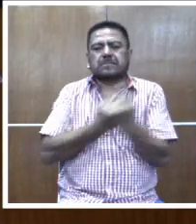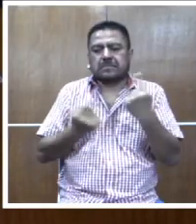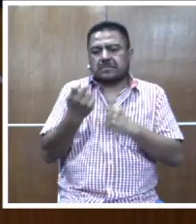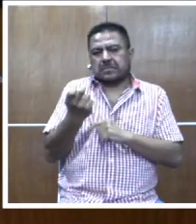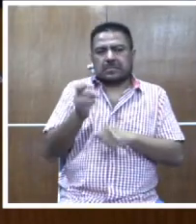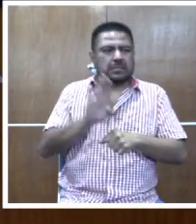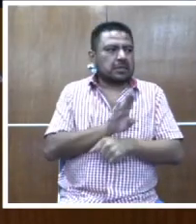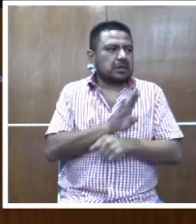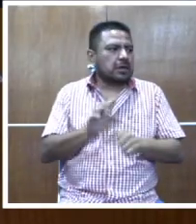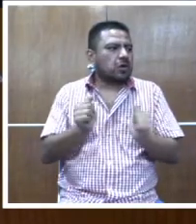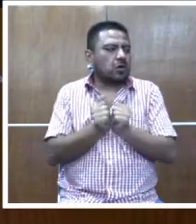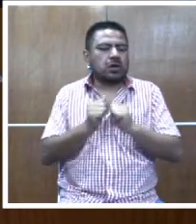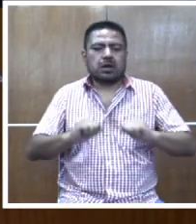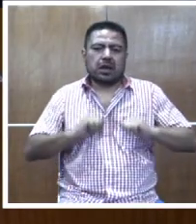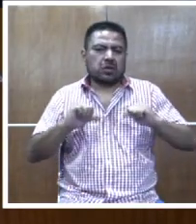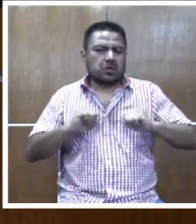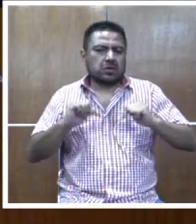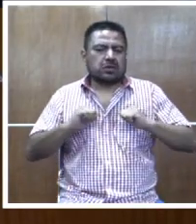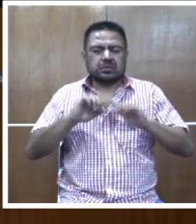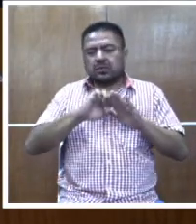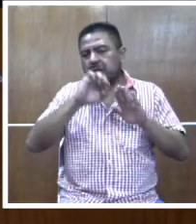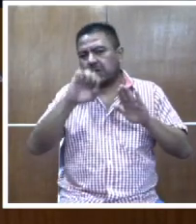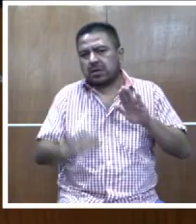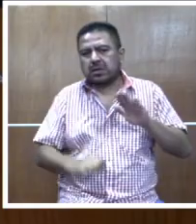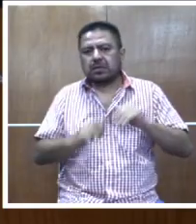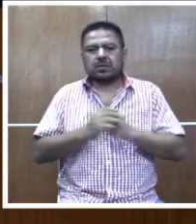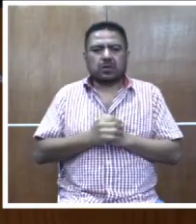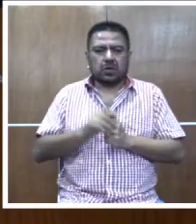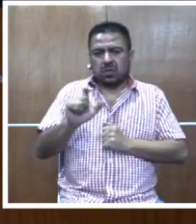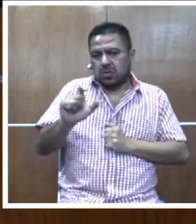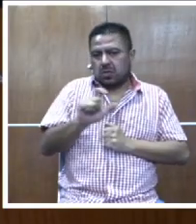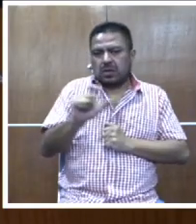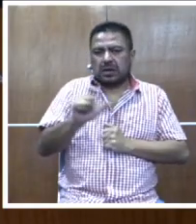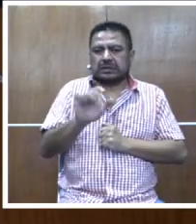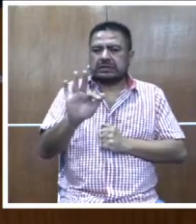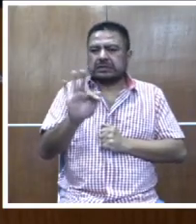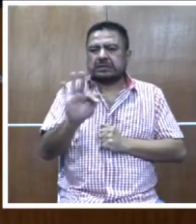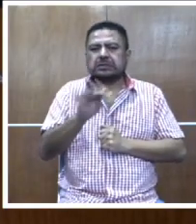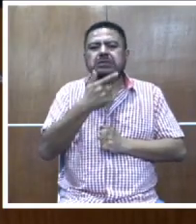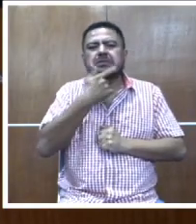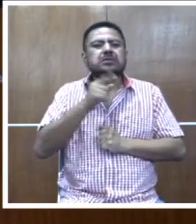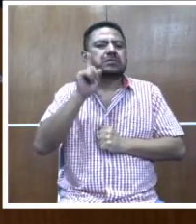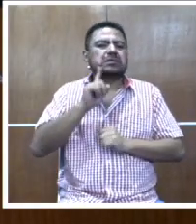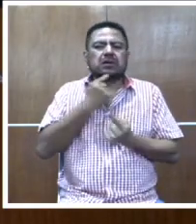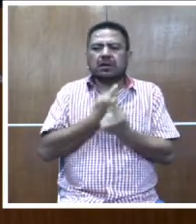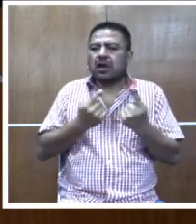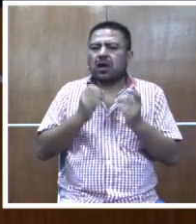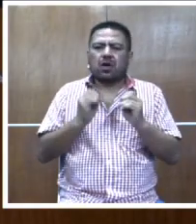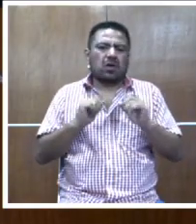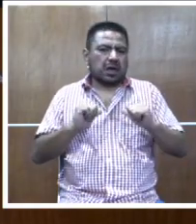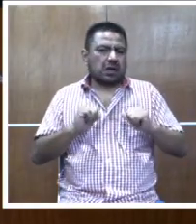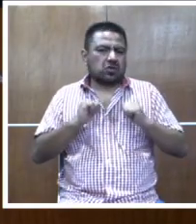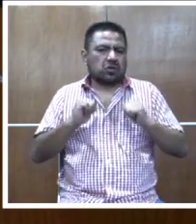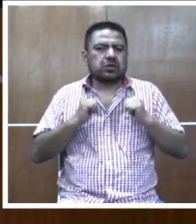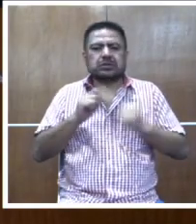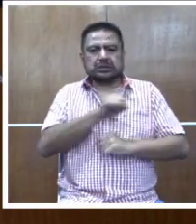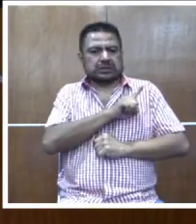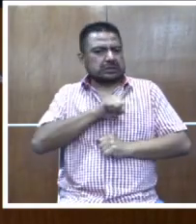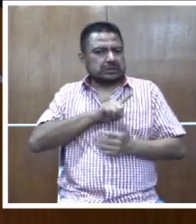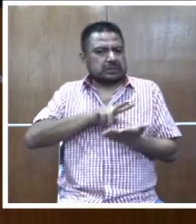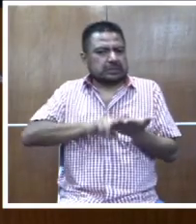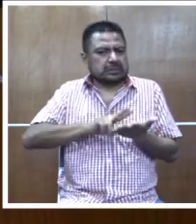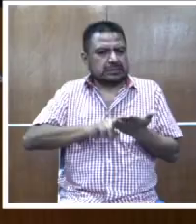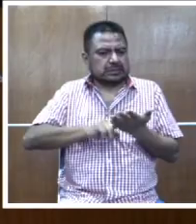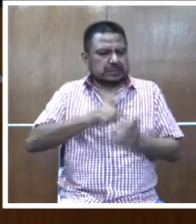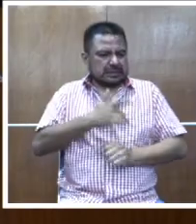y adolescente. Por ejemplo, cuando se ven involucrados niñas, niños y adolescentes, debe valorarse